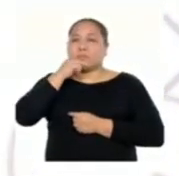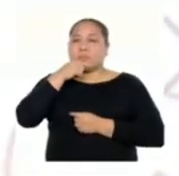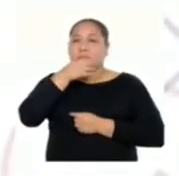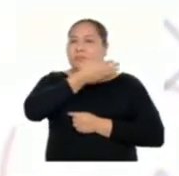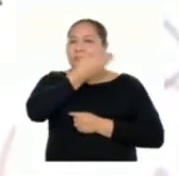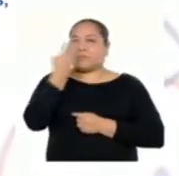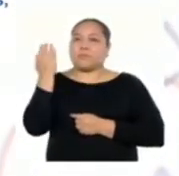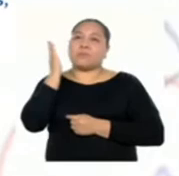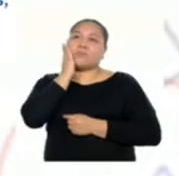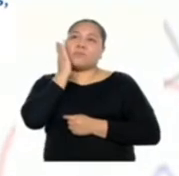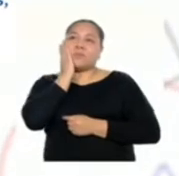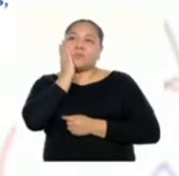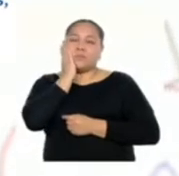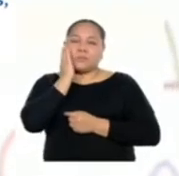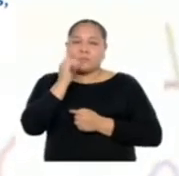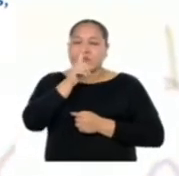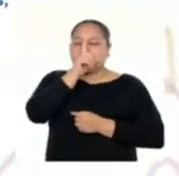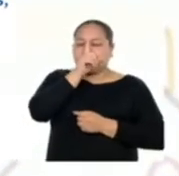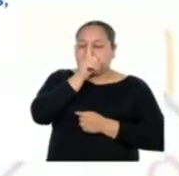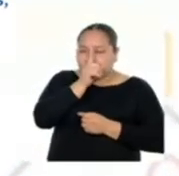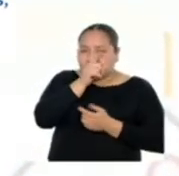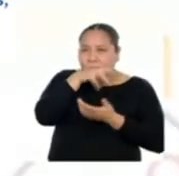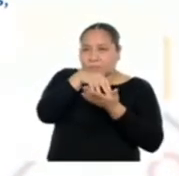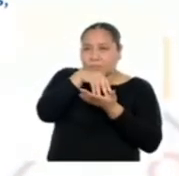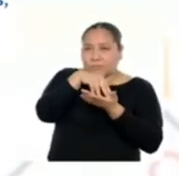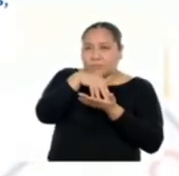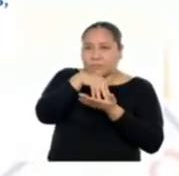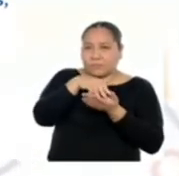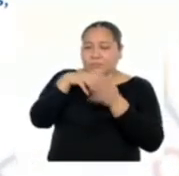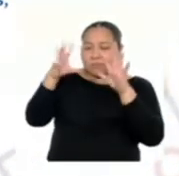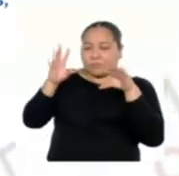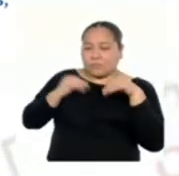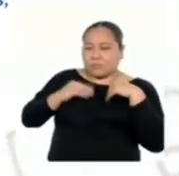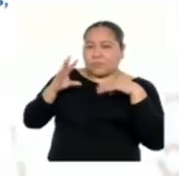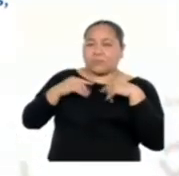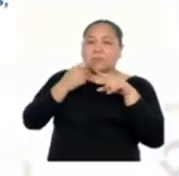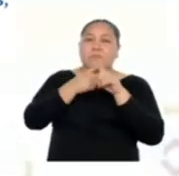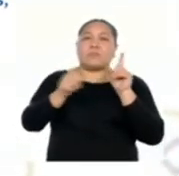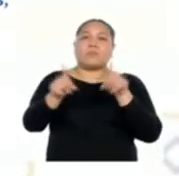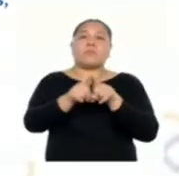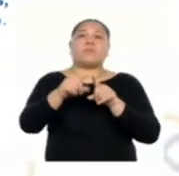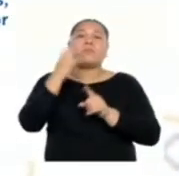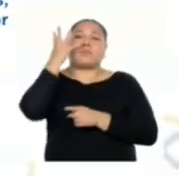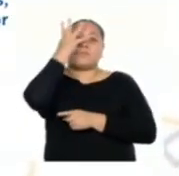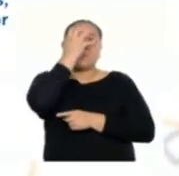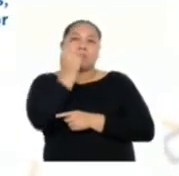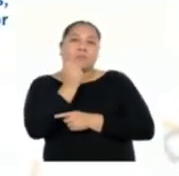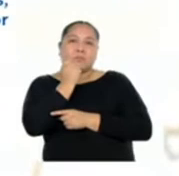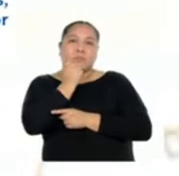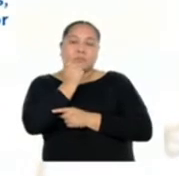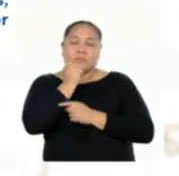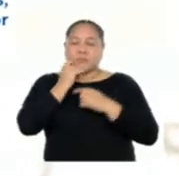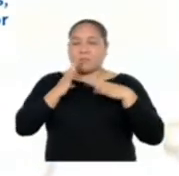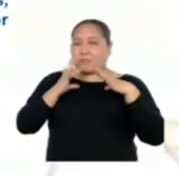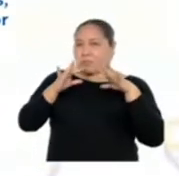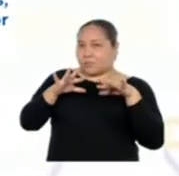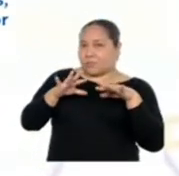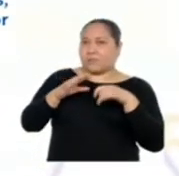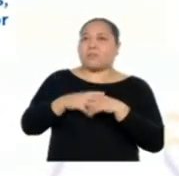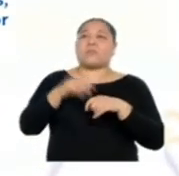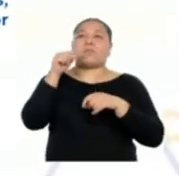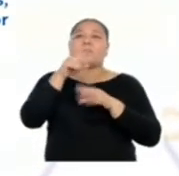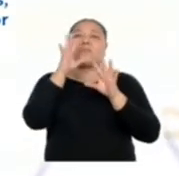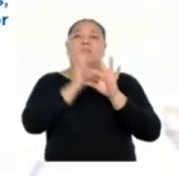mejores madres, abnegadas, sumisas, débiles, pero también bellas y seductoras. Factor importante en